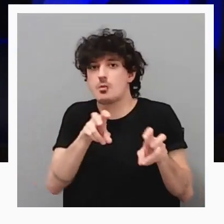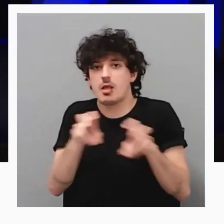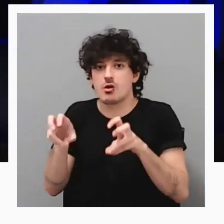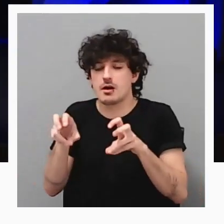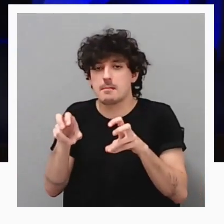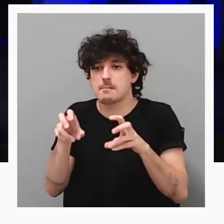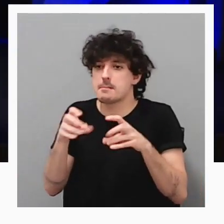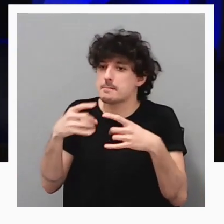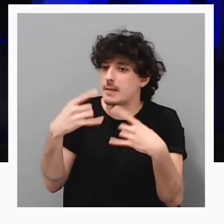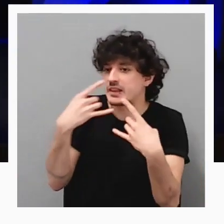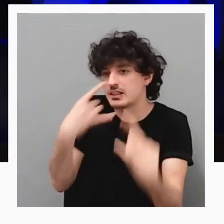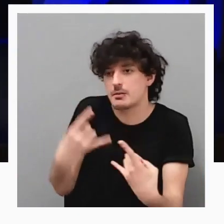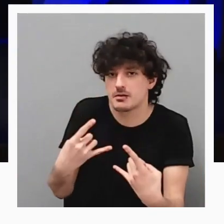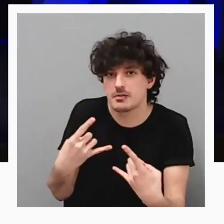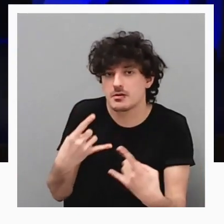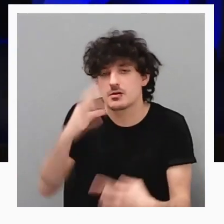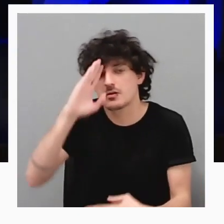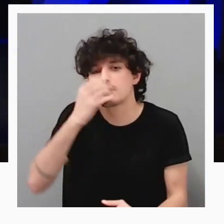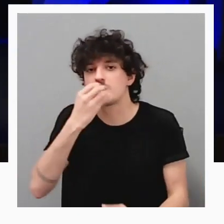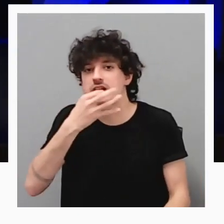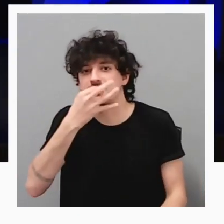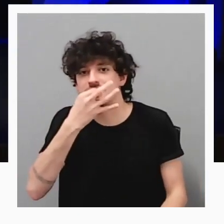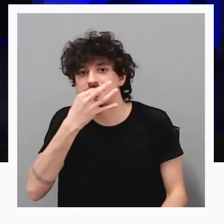buenas tardes. Yo estoy en casa.